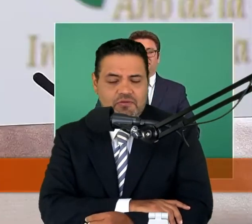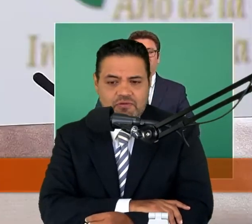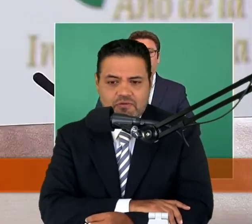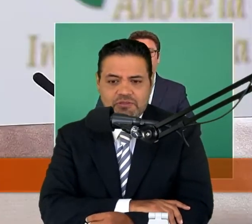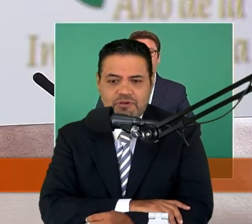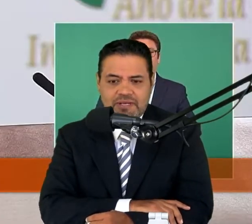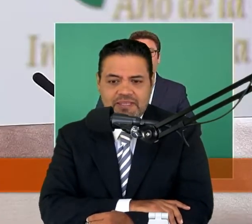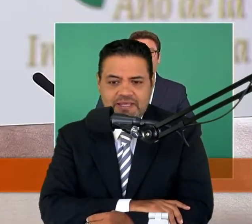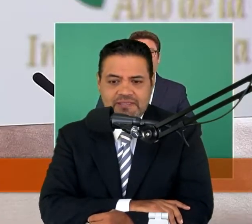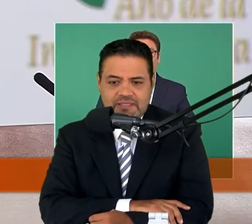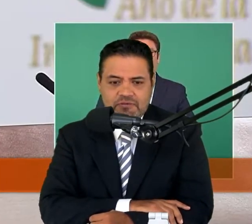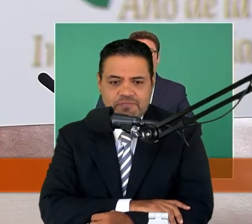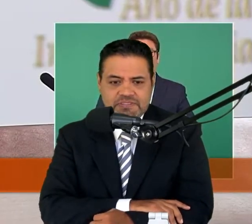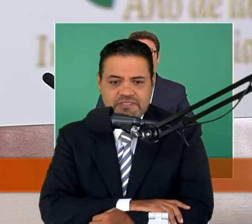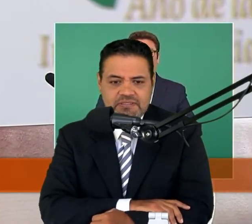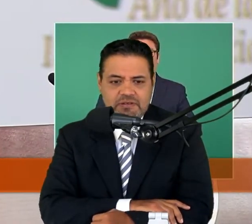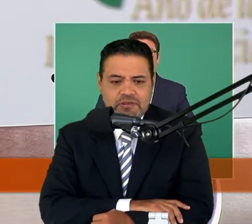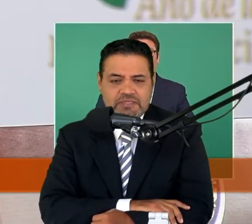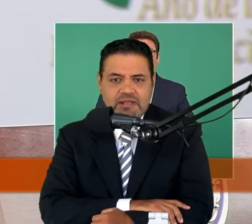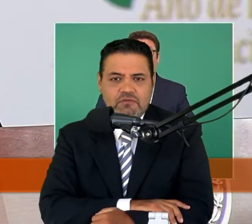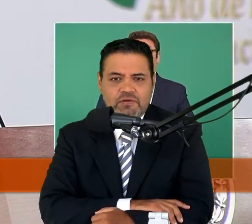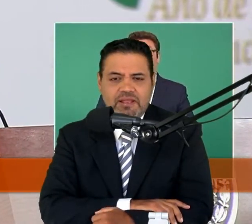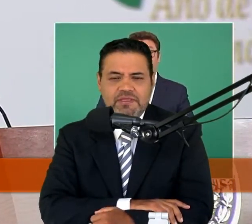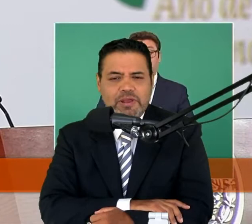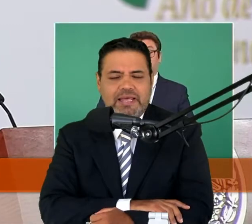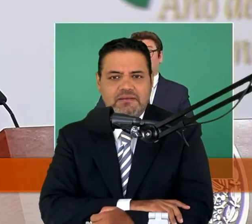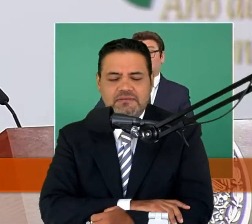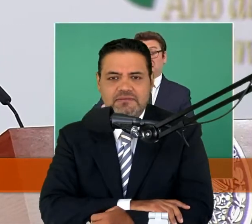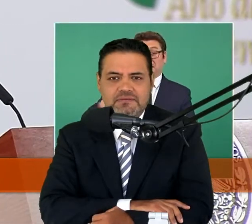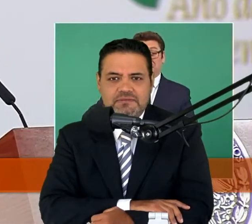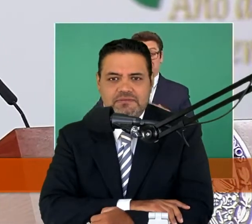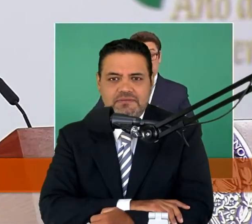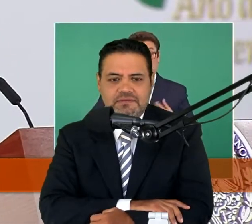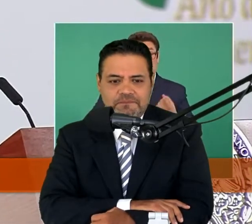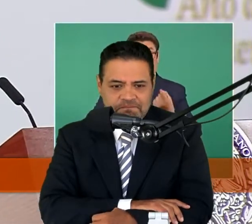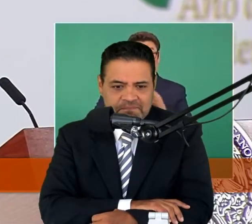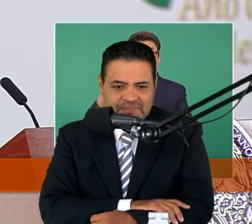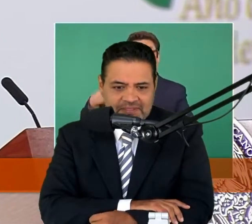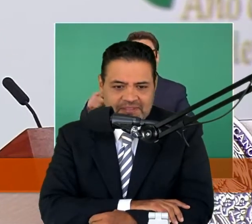méxico cuando en realidad dijo el presidente lo que trajo fue la viruela